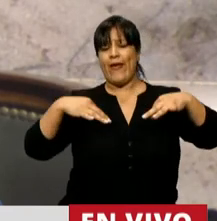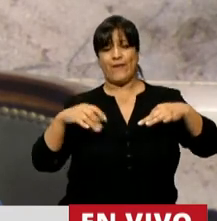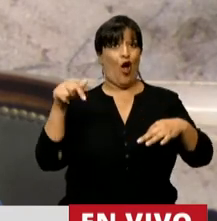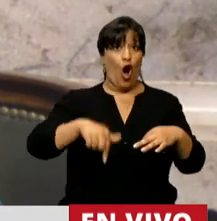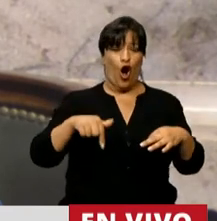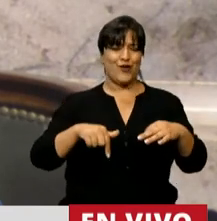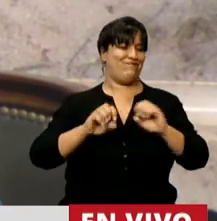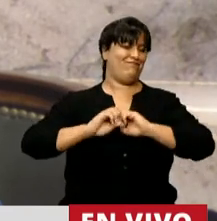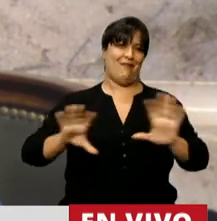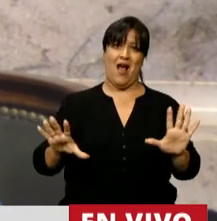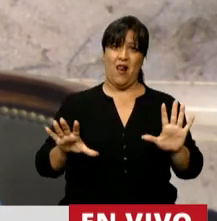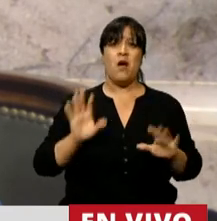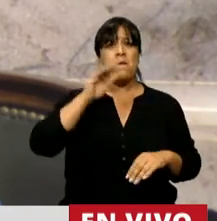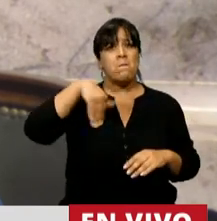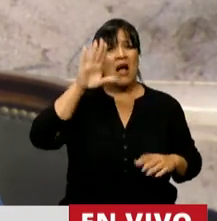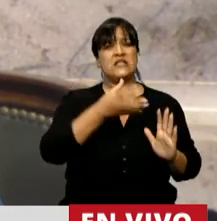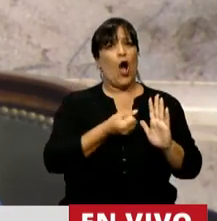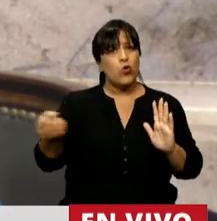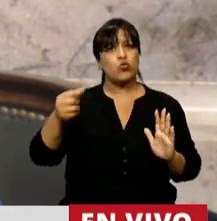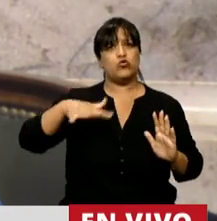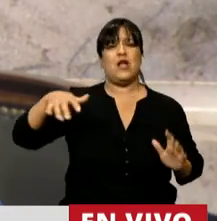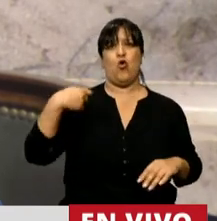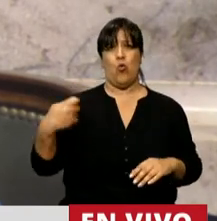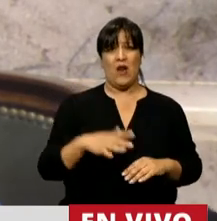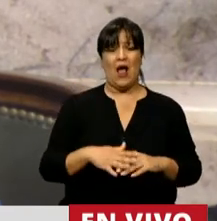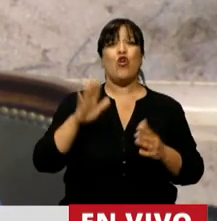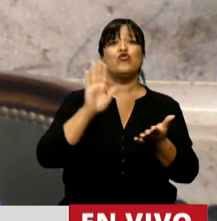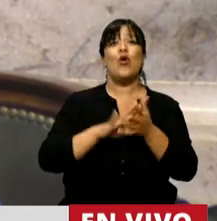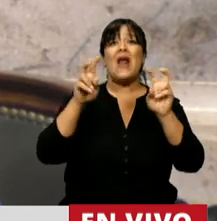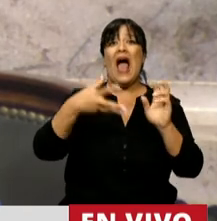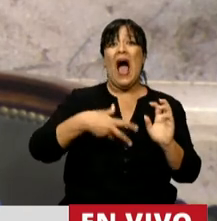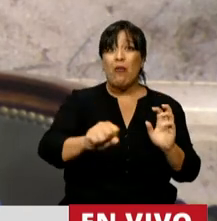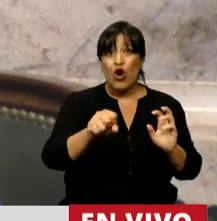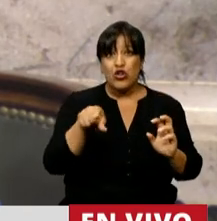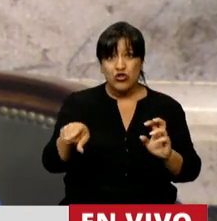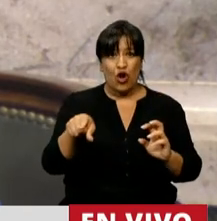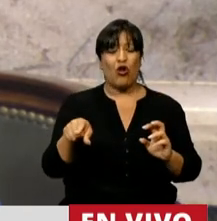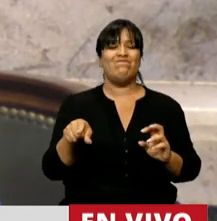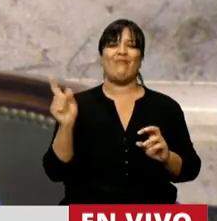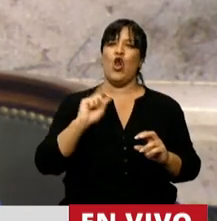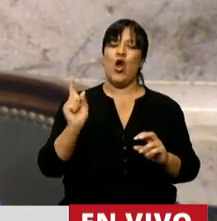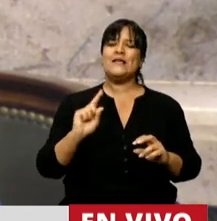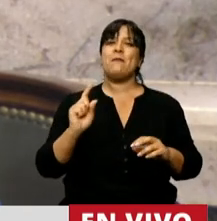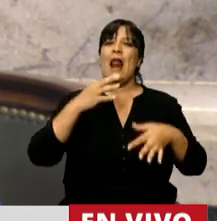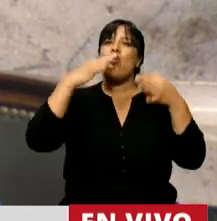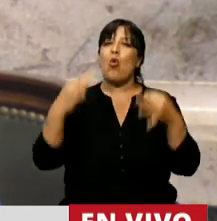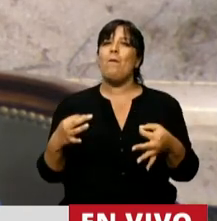terminar ajustando a los jubilados. Y el aborto no es un medio para